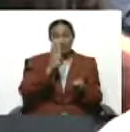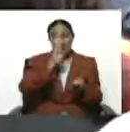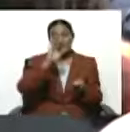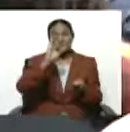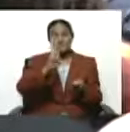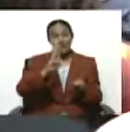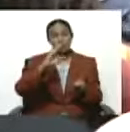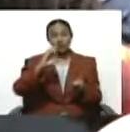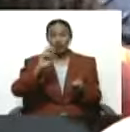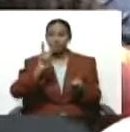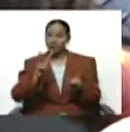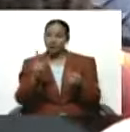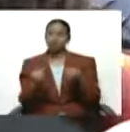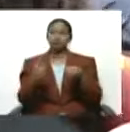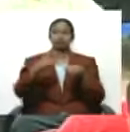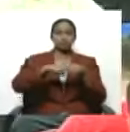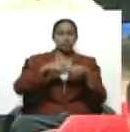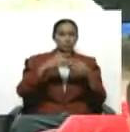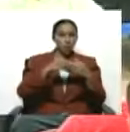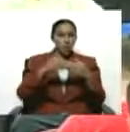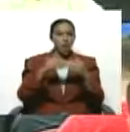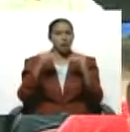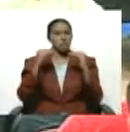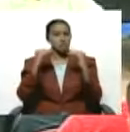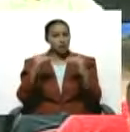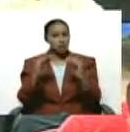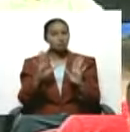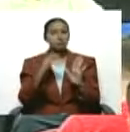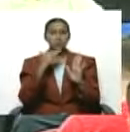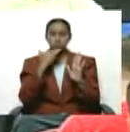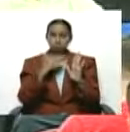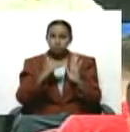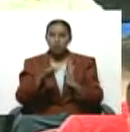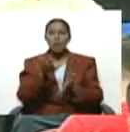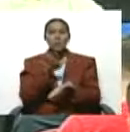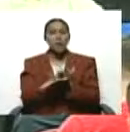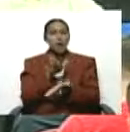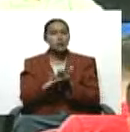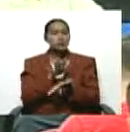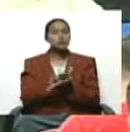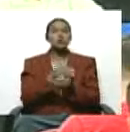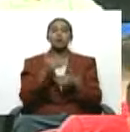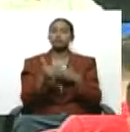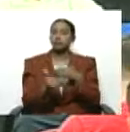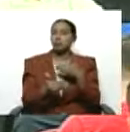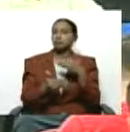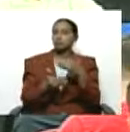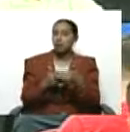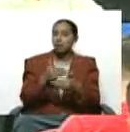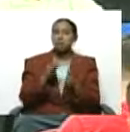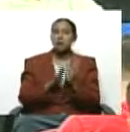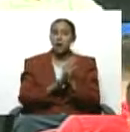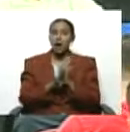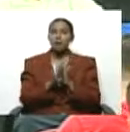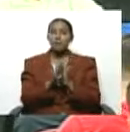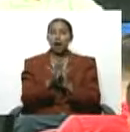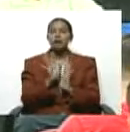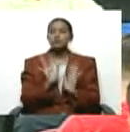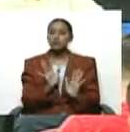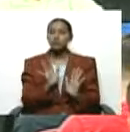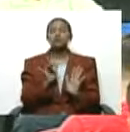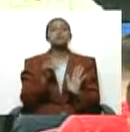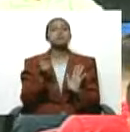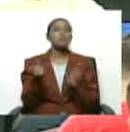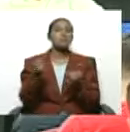moneda, se encontró una fórmula. Se ha ido avanzando y a eso usted le suma la voluntad del